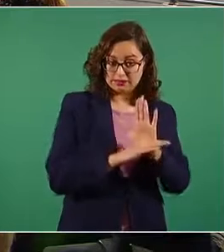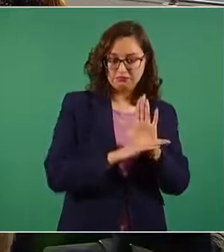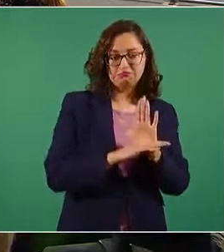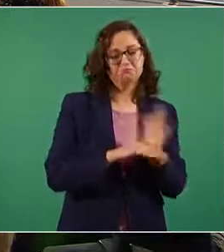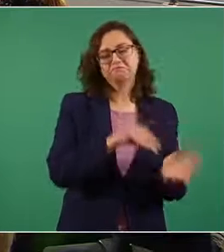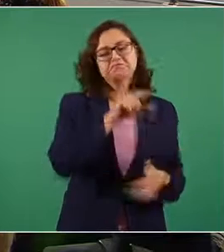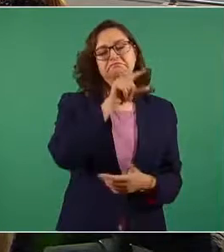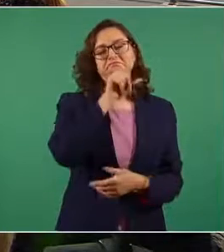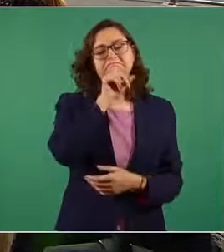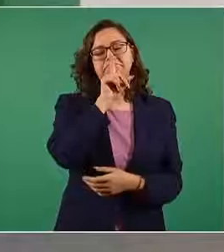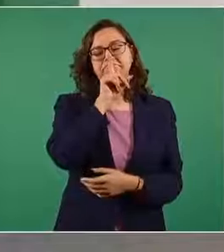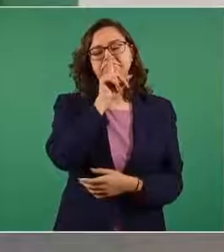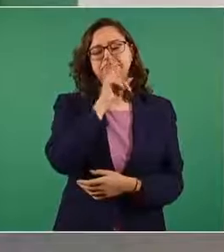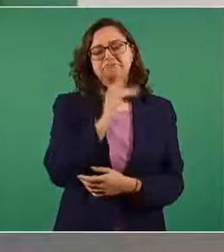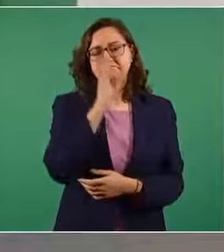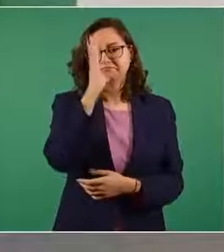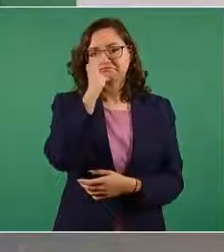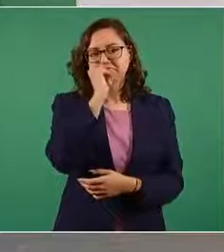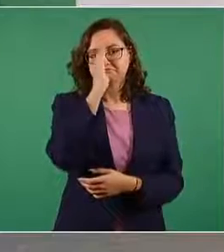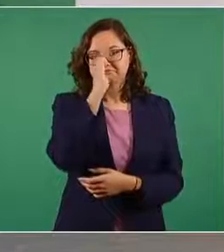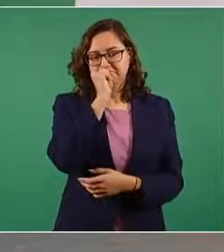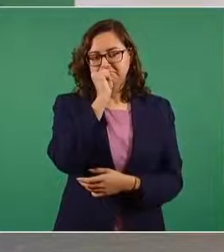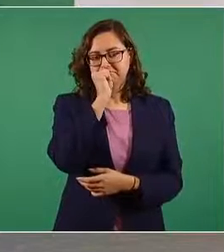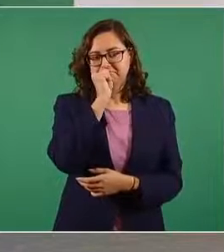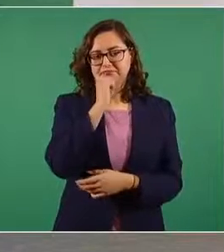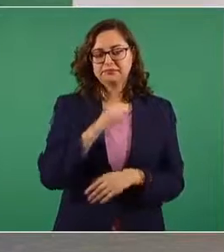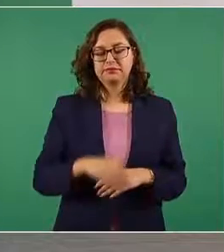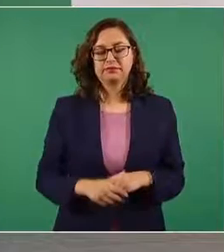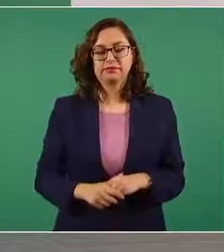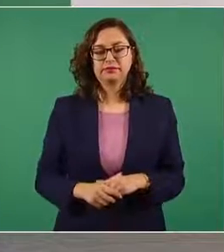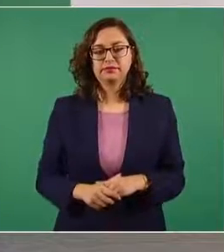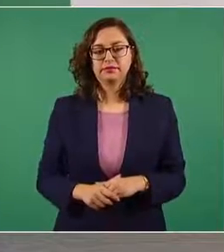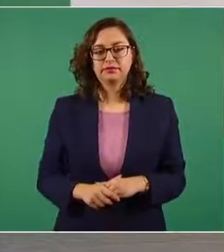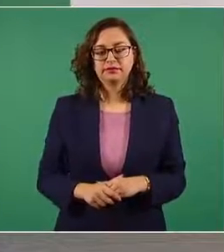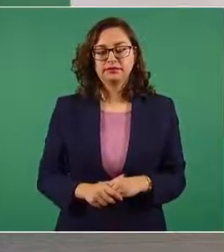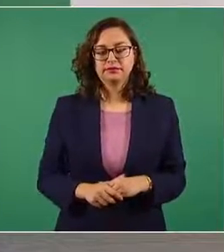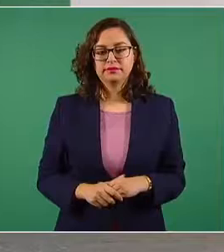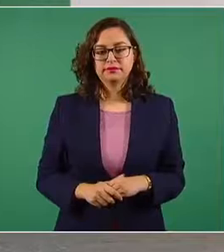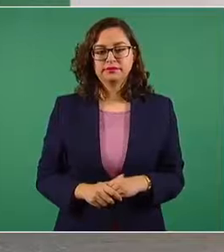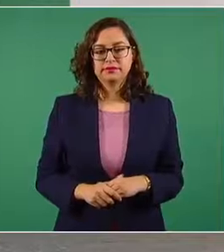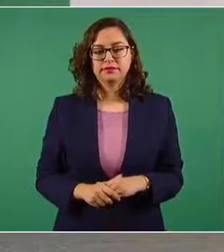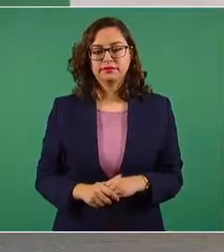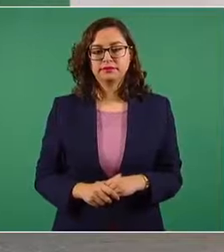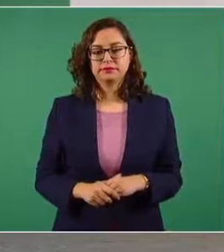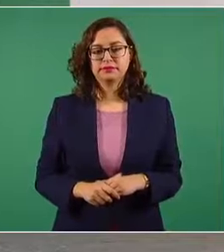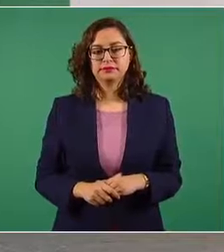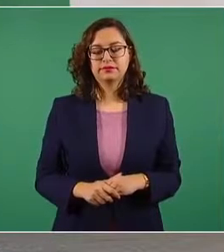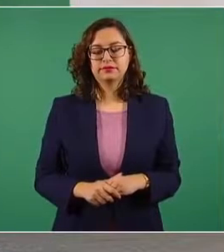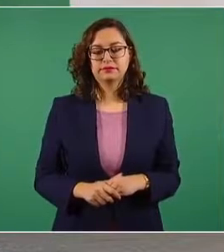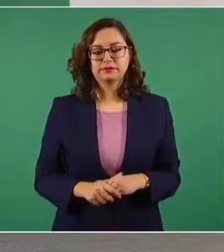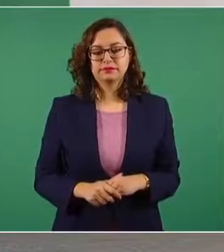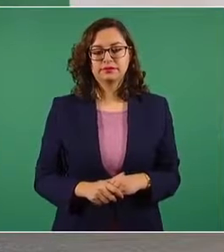la cantidad de gas que llevan los cilindros. O sea, sería,